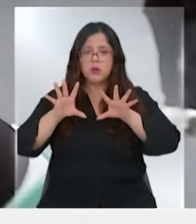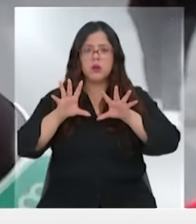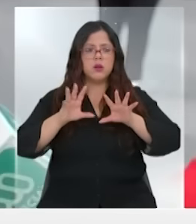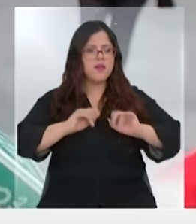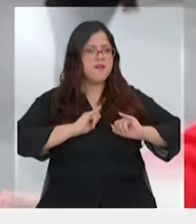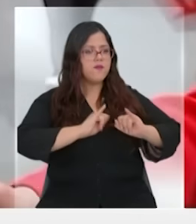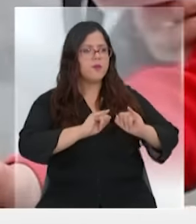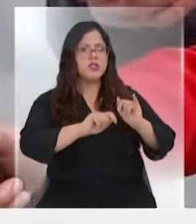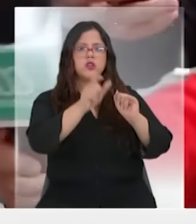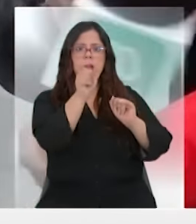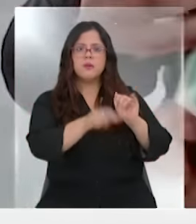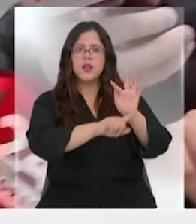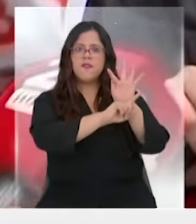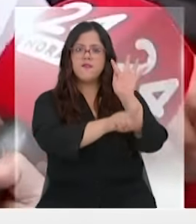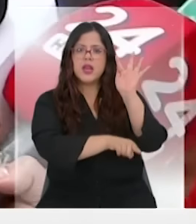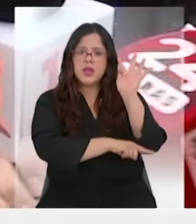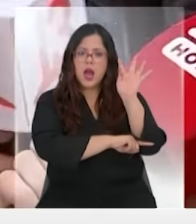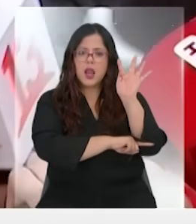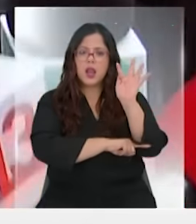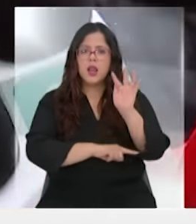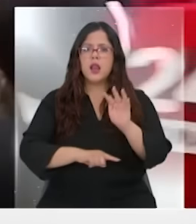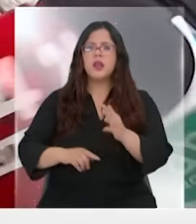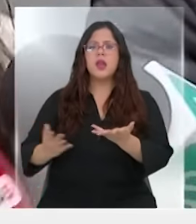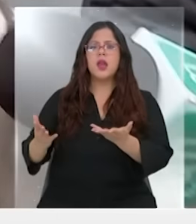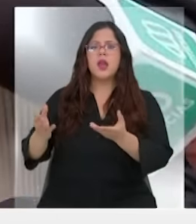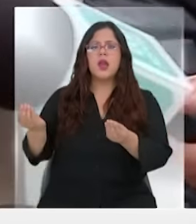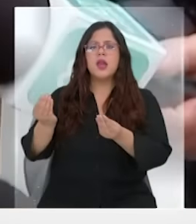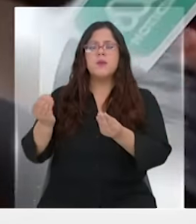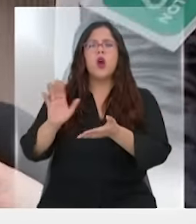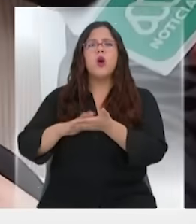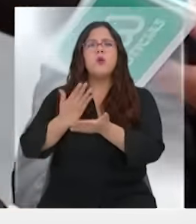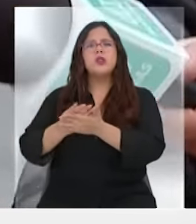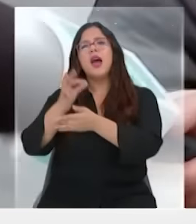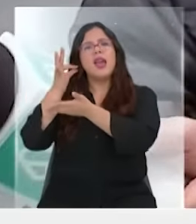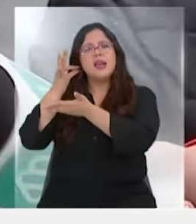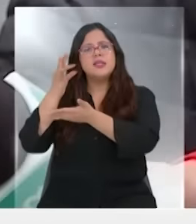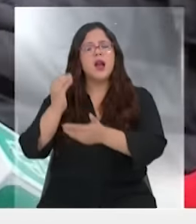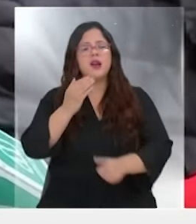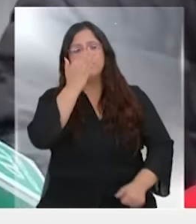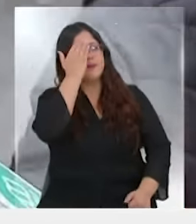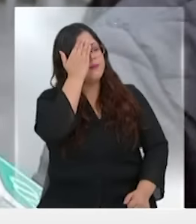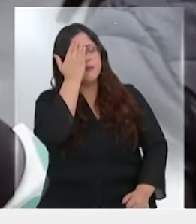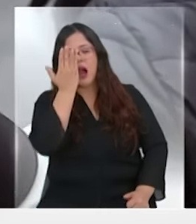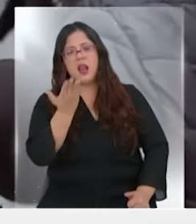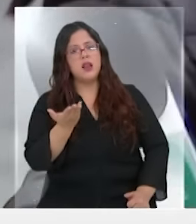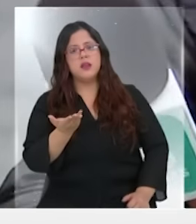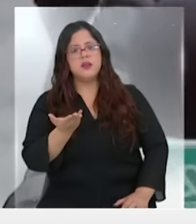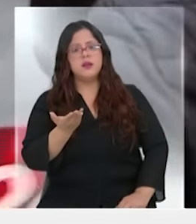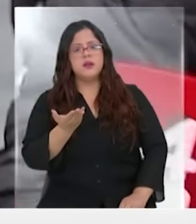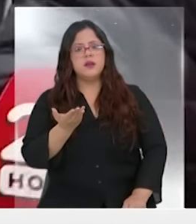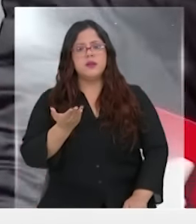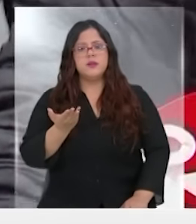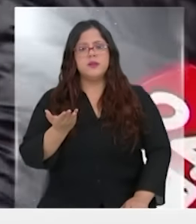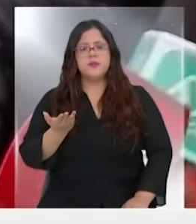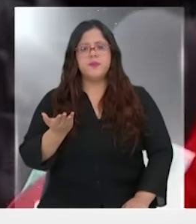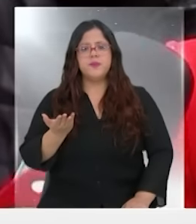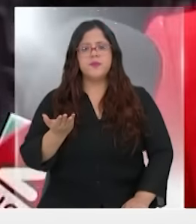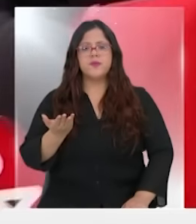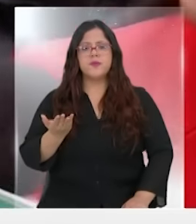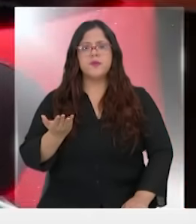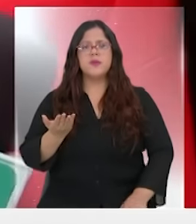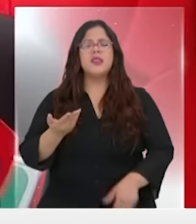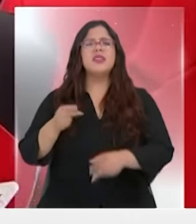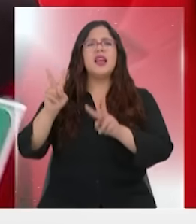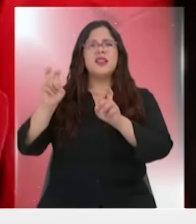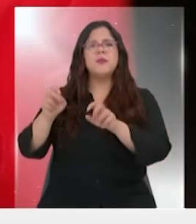del fiscal. ¿Cómo se encuentra ella, abogada? Mal, bastante mal. Y lo que se ha